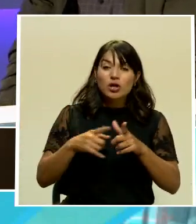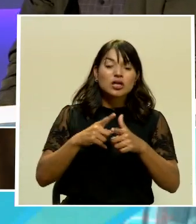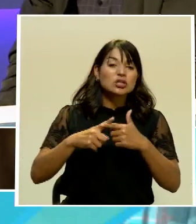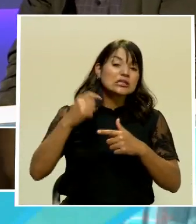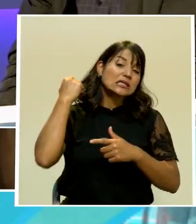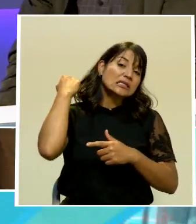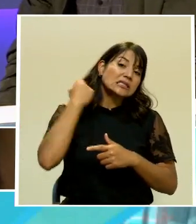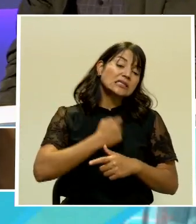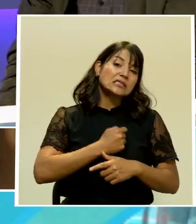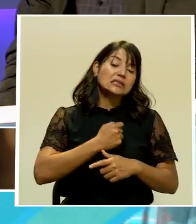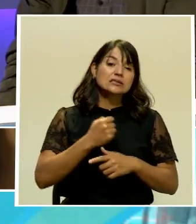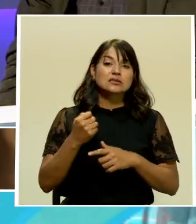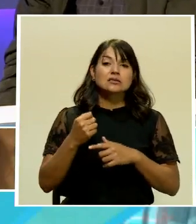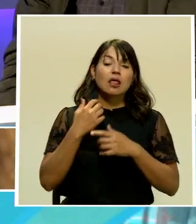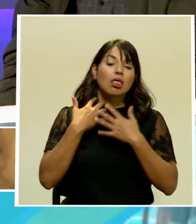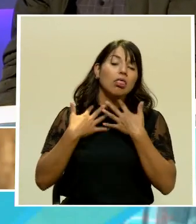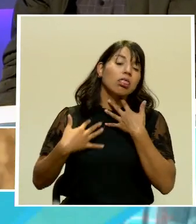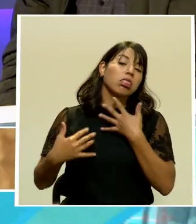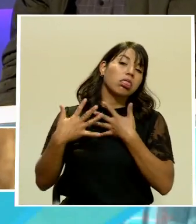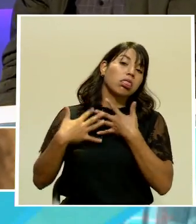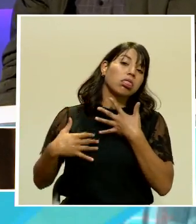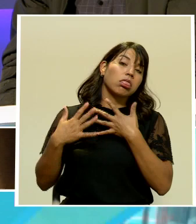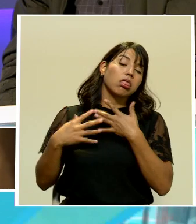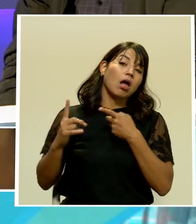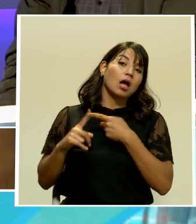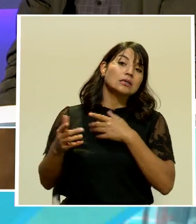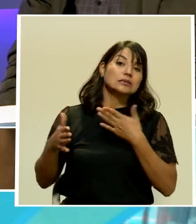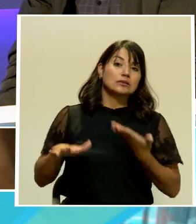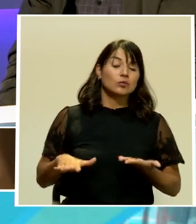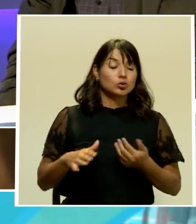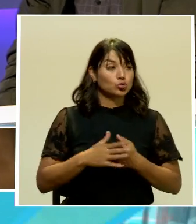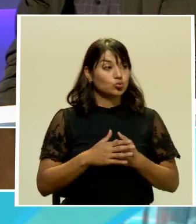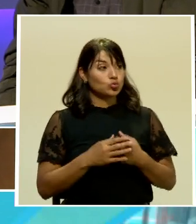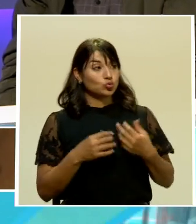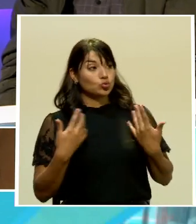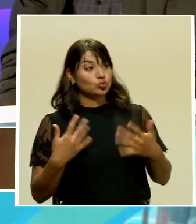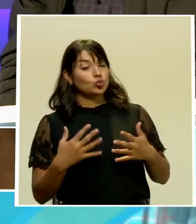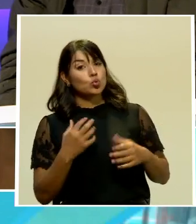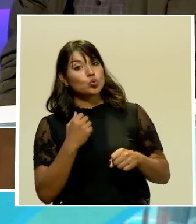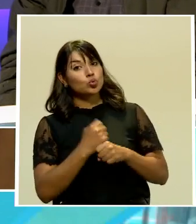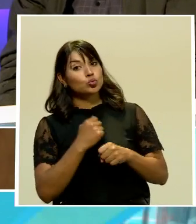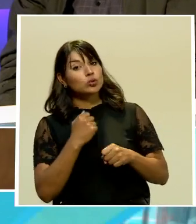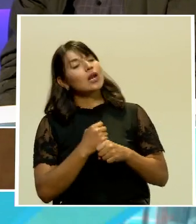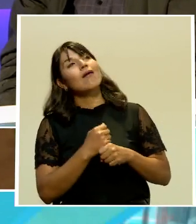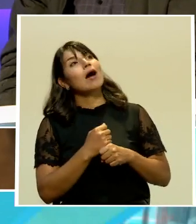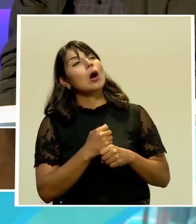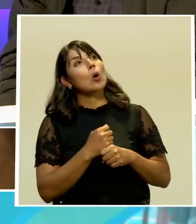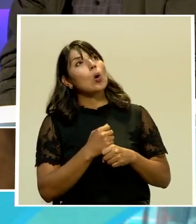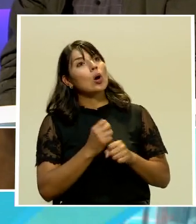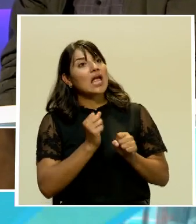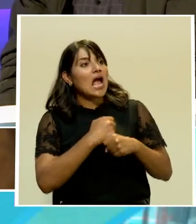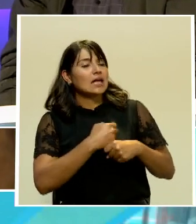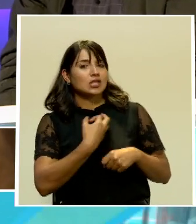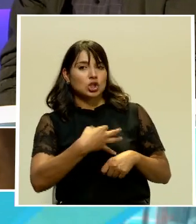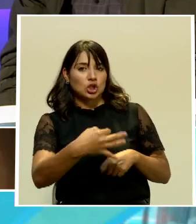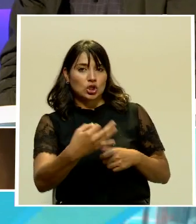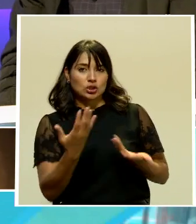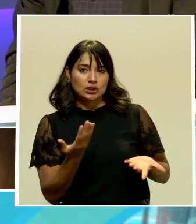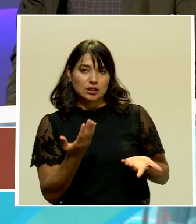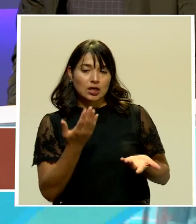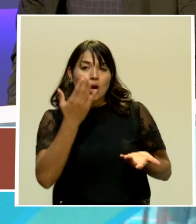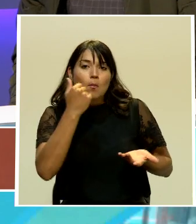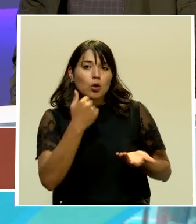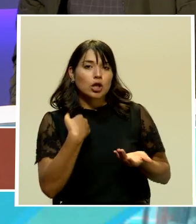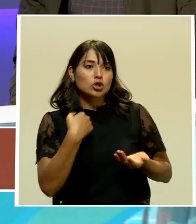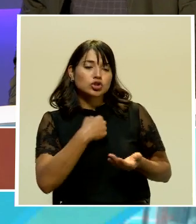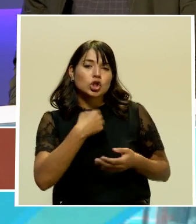eso. Es un oficio tan cotidiano porque uno todos los días se come